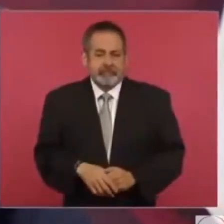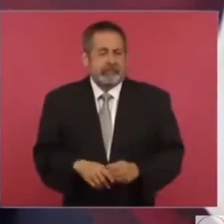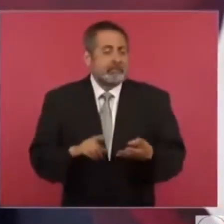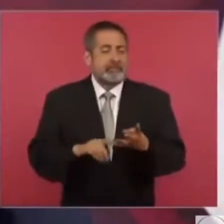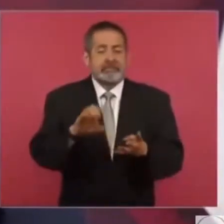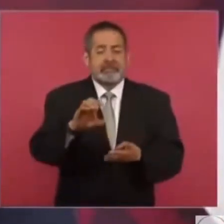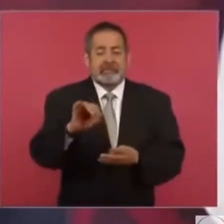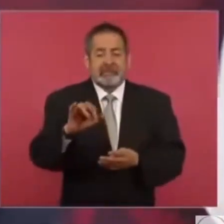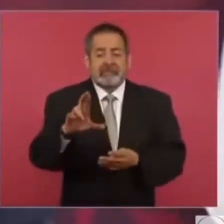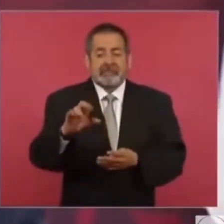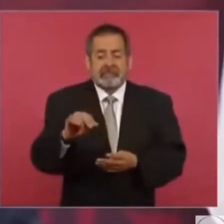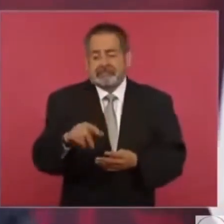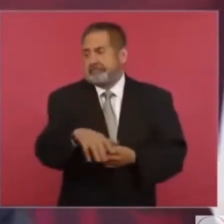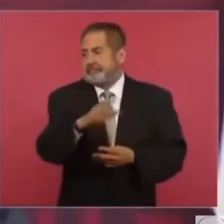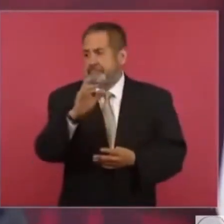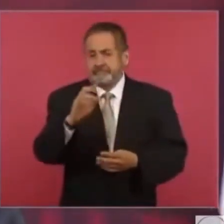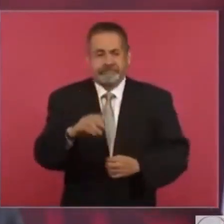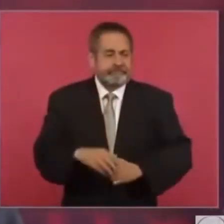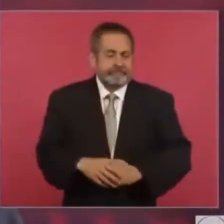Ciro Gómez Leyva,